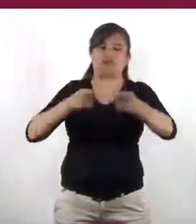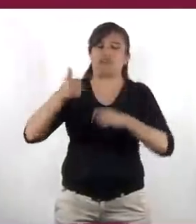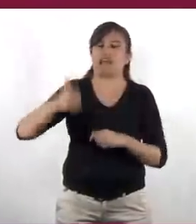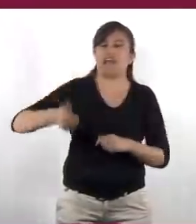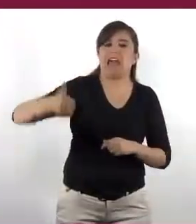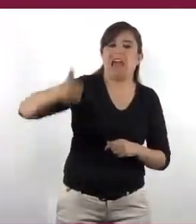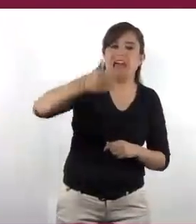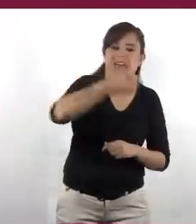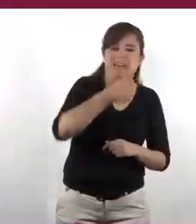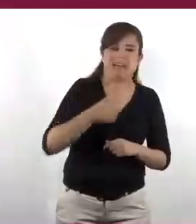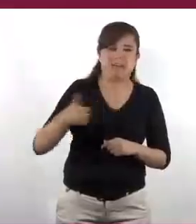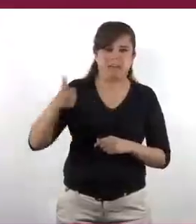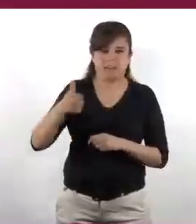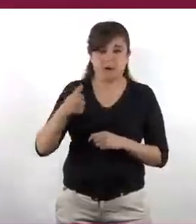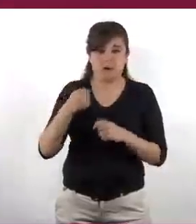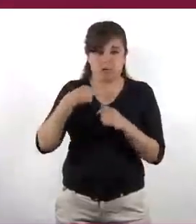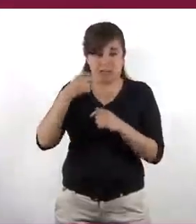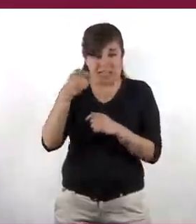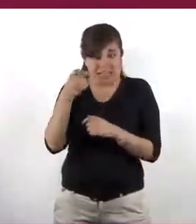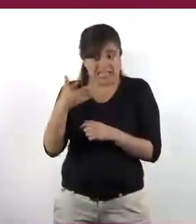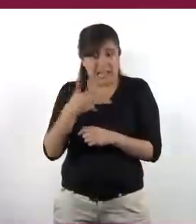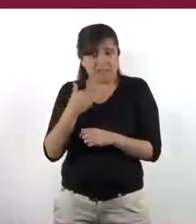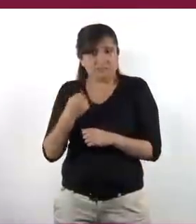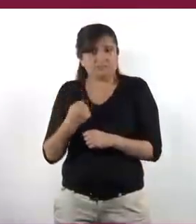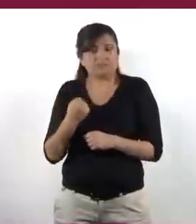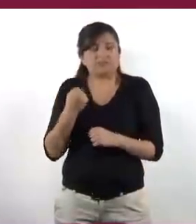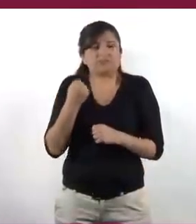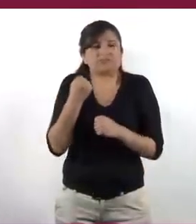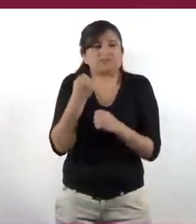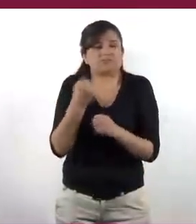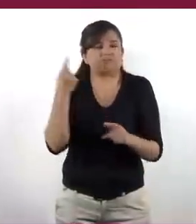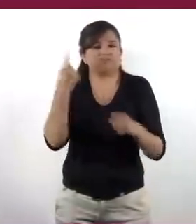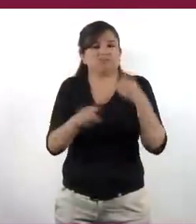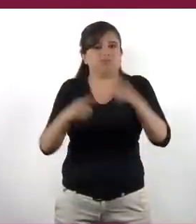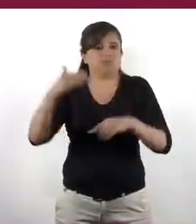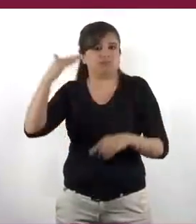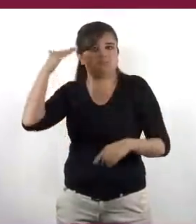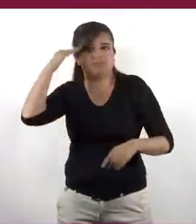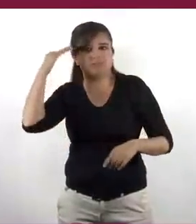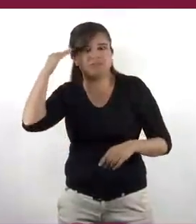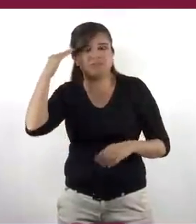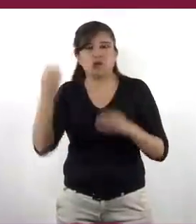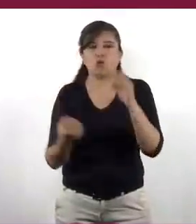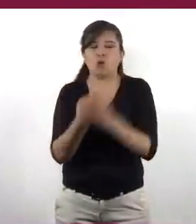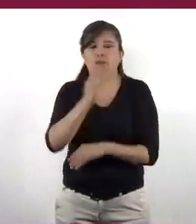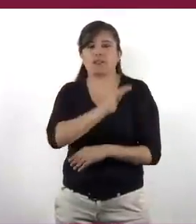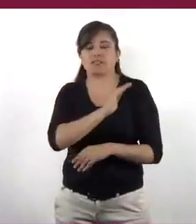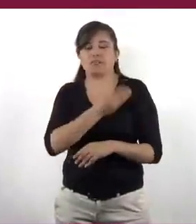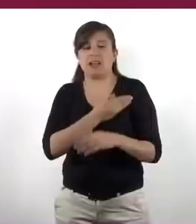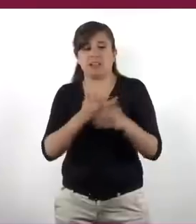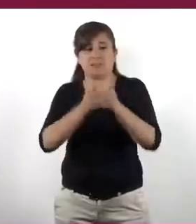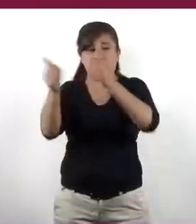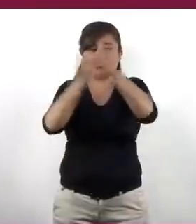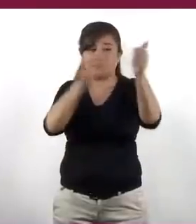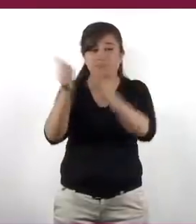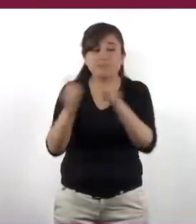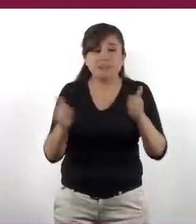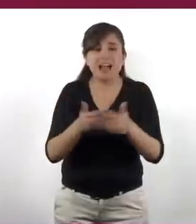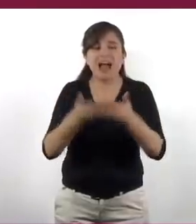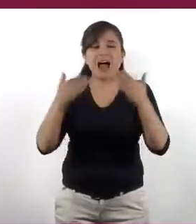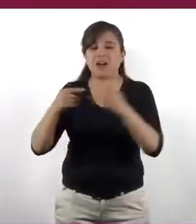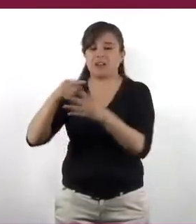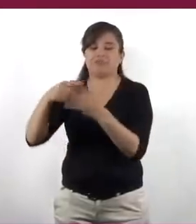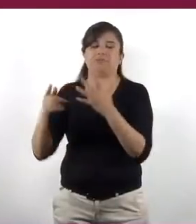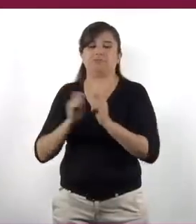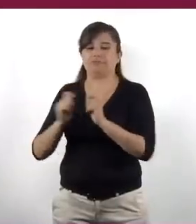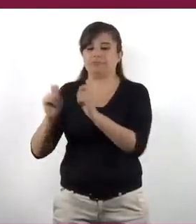de sus territorios. El poder que tenía el virrey sobre todo el territorio de la Nueva España se divide y ahora van a ser los intendentes a